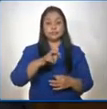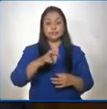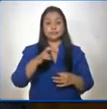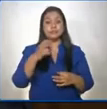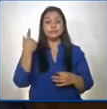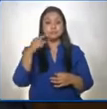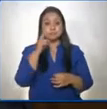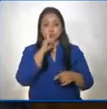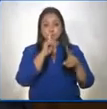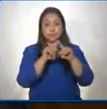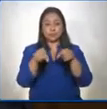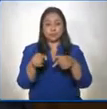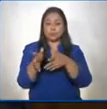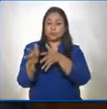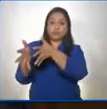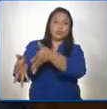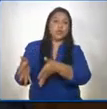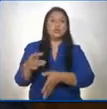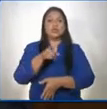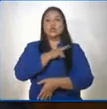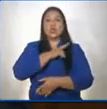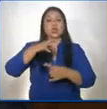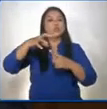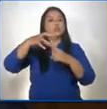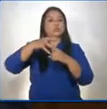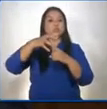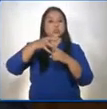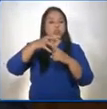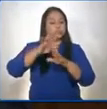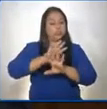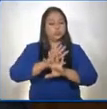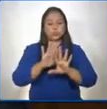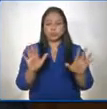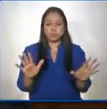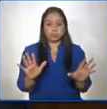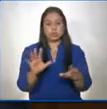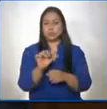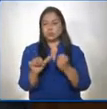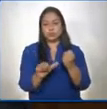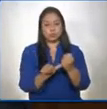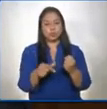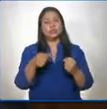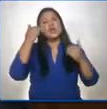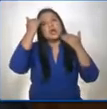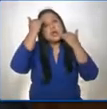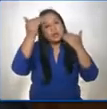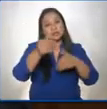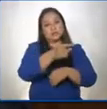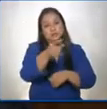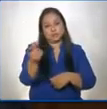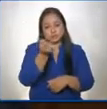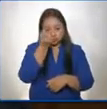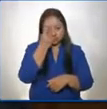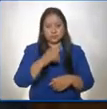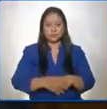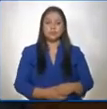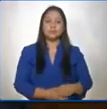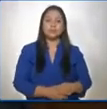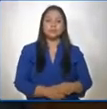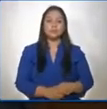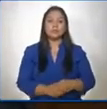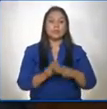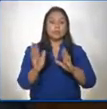dejar exactamente solo a titulares del CONADUR. Así que muy agradecidos por su comprensión.